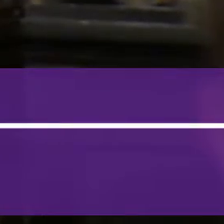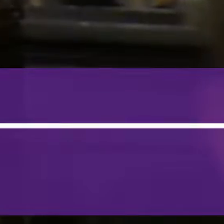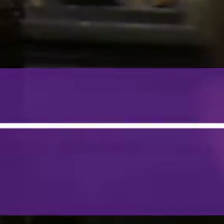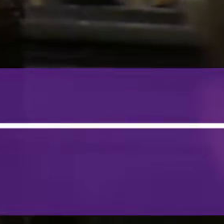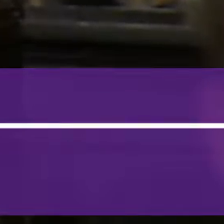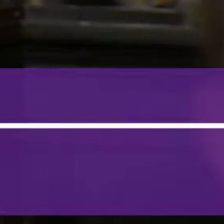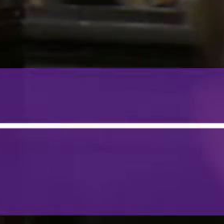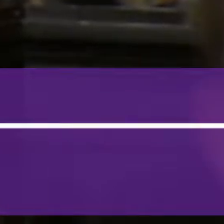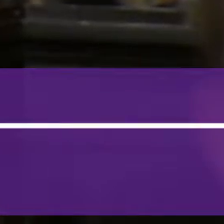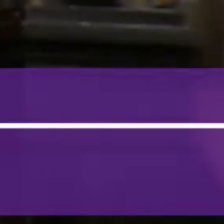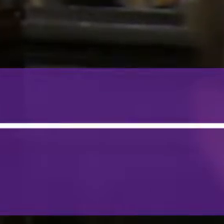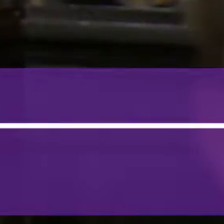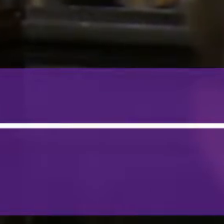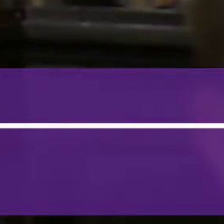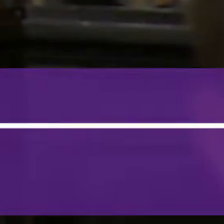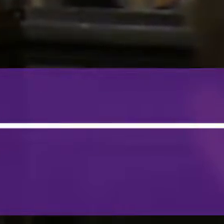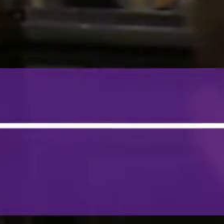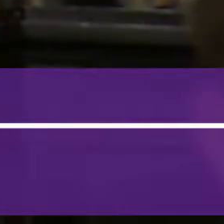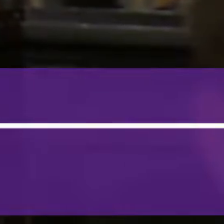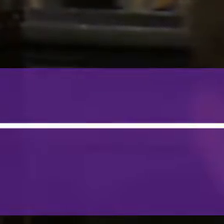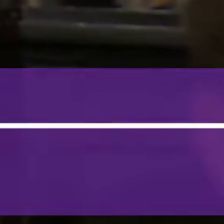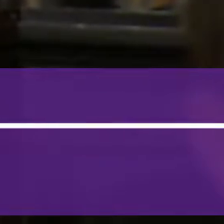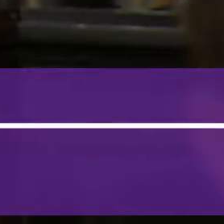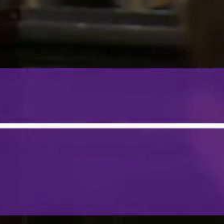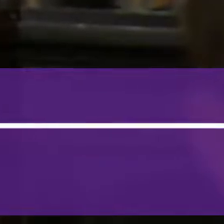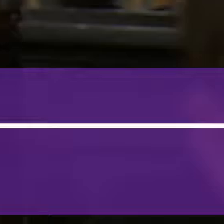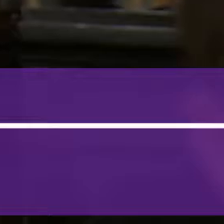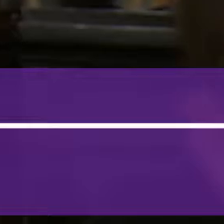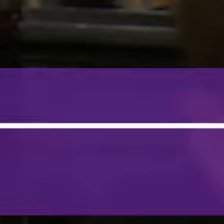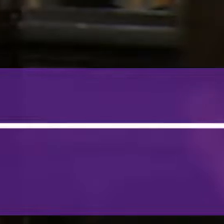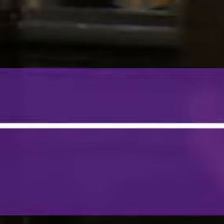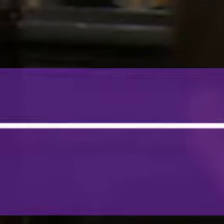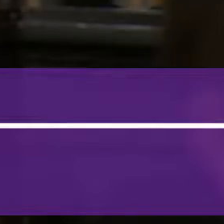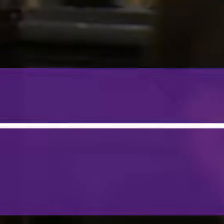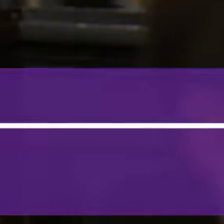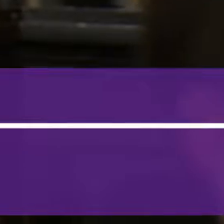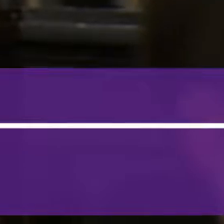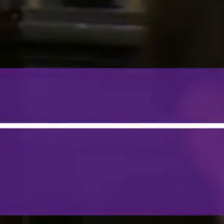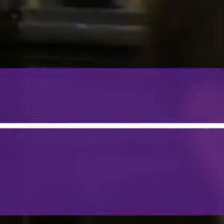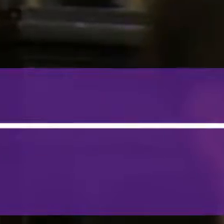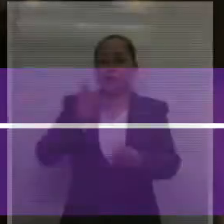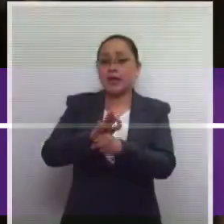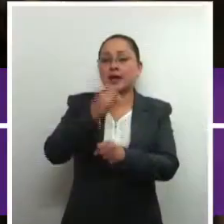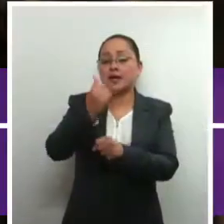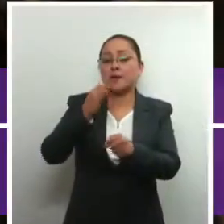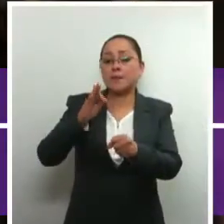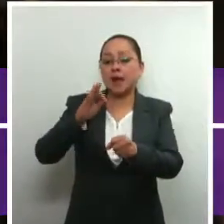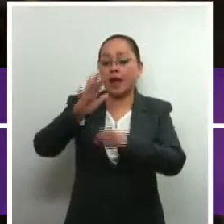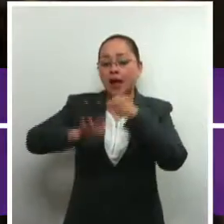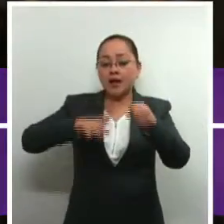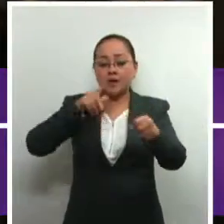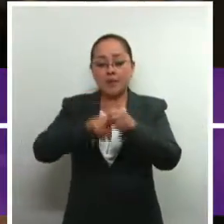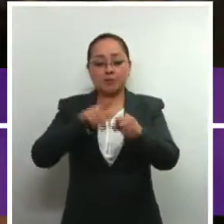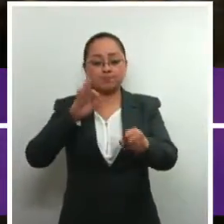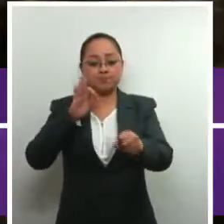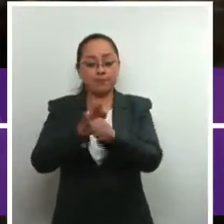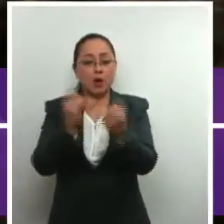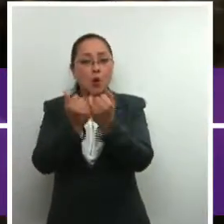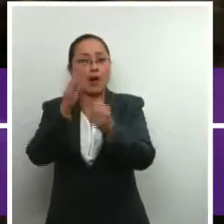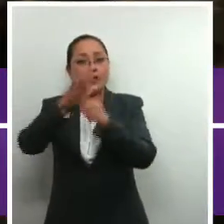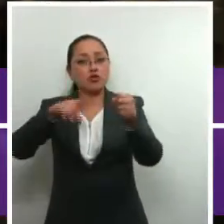es una obligación de todos los seres humanos defender y proteger a la